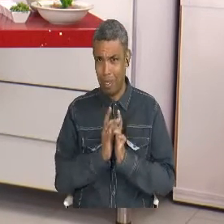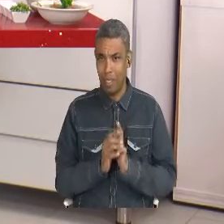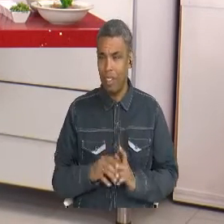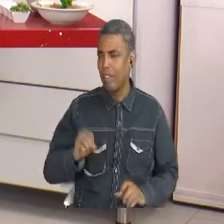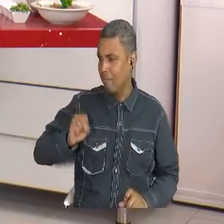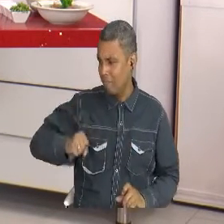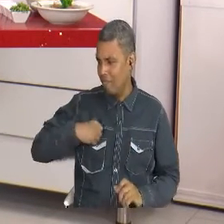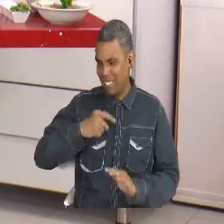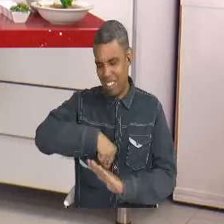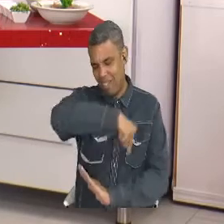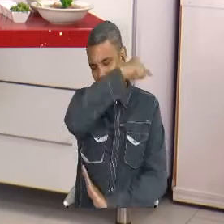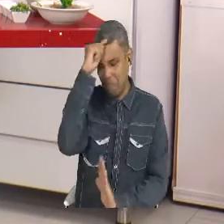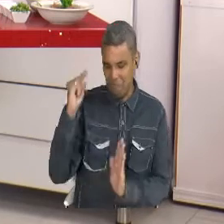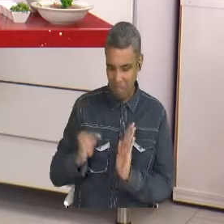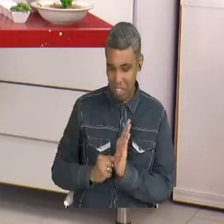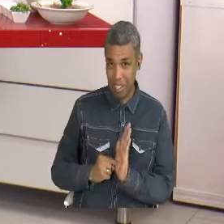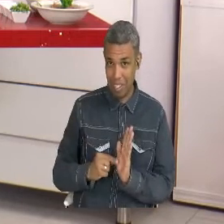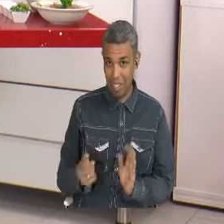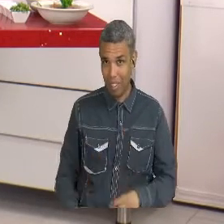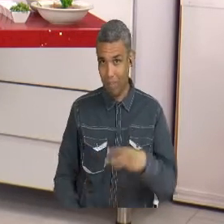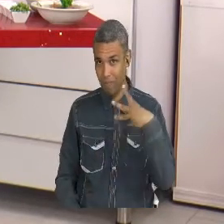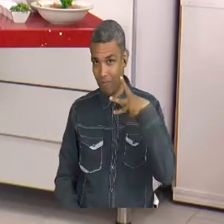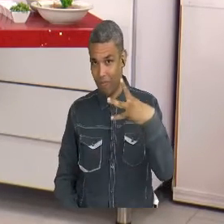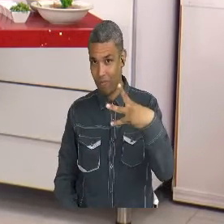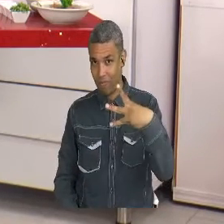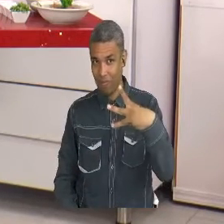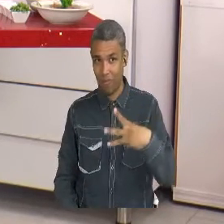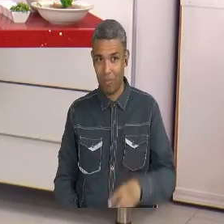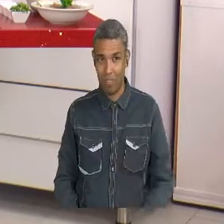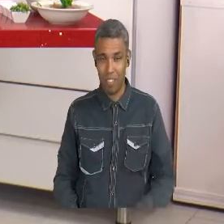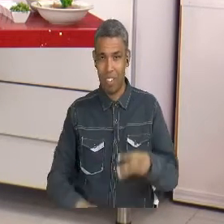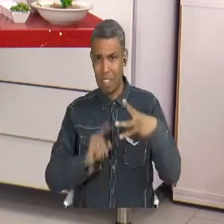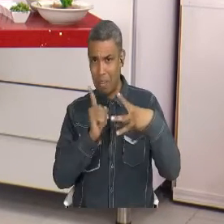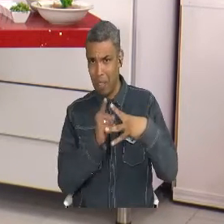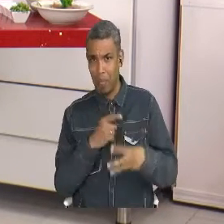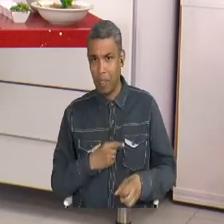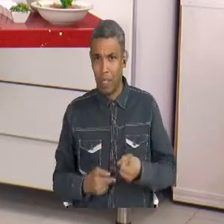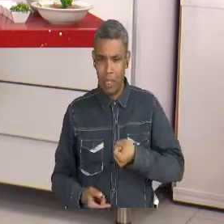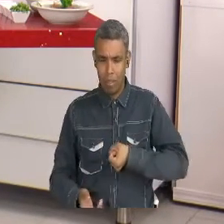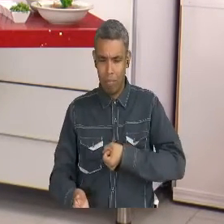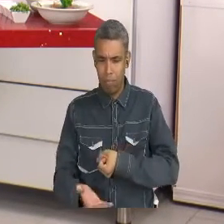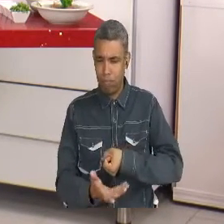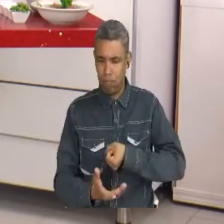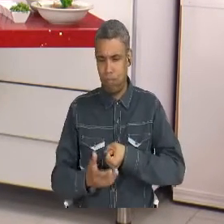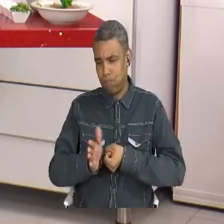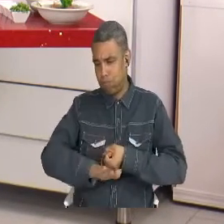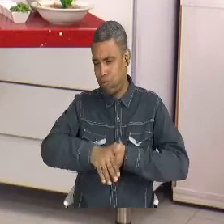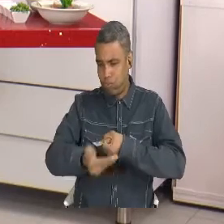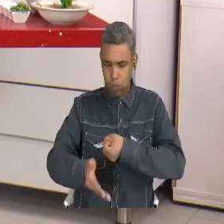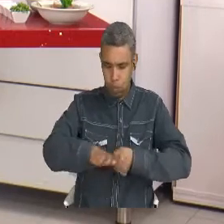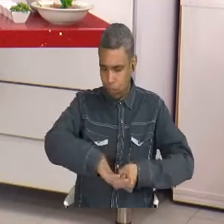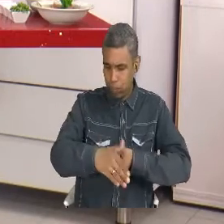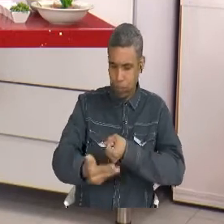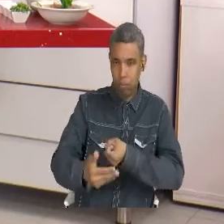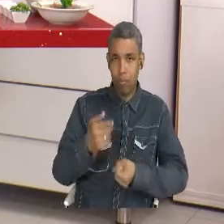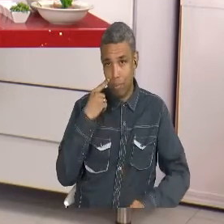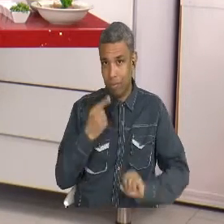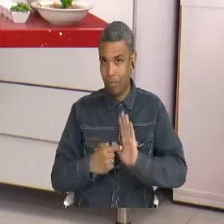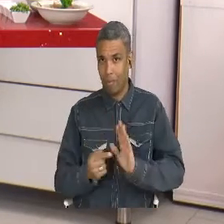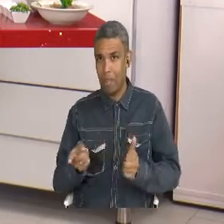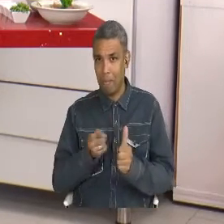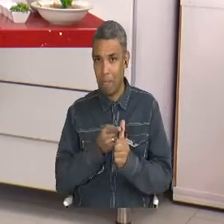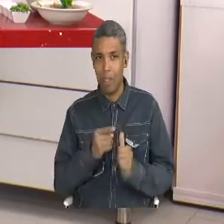Rocío. Sí, vamos, señor, a hacer 3 preparaciones: la sellada y parrillada del salmón, un escabeche de champiñón y un cóctel de camarones. Oye, pero mira, imagínate que hoy no